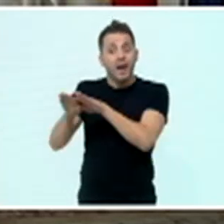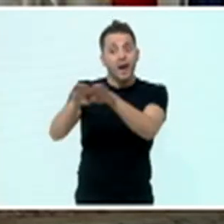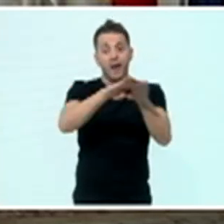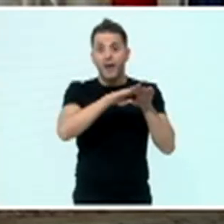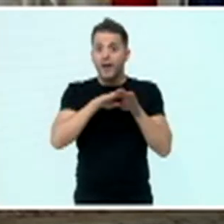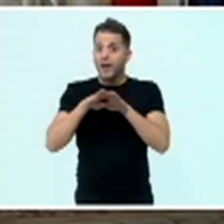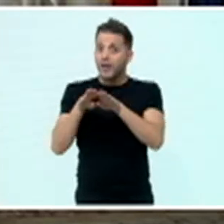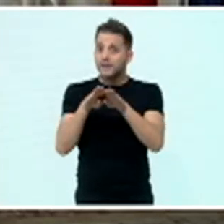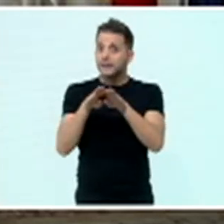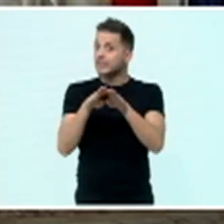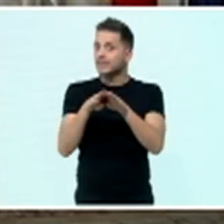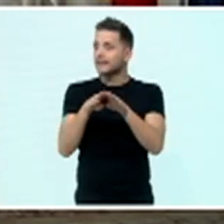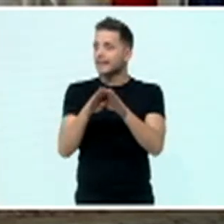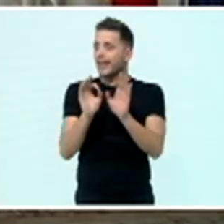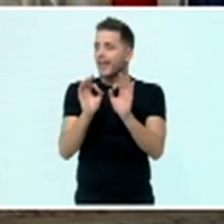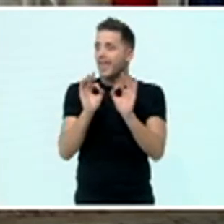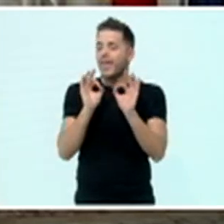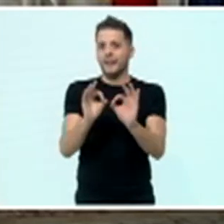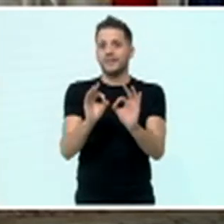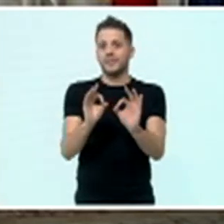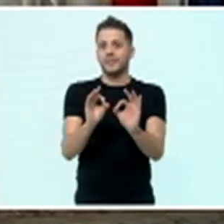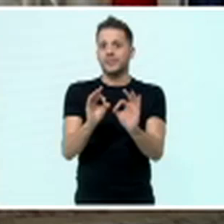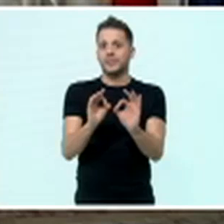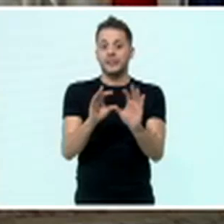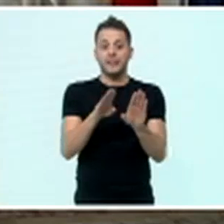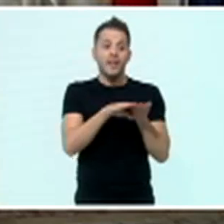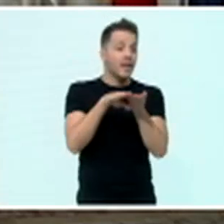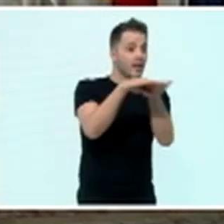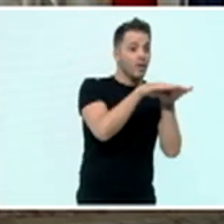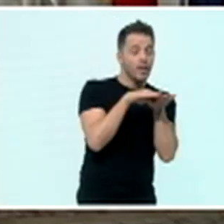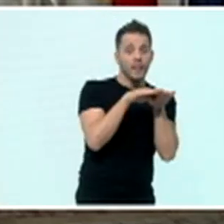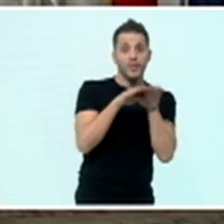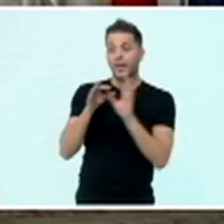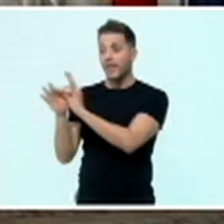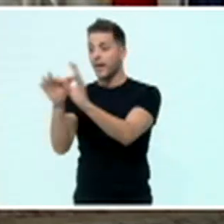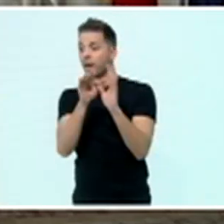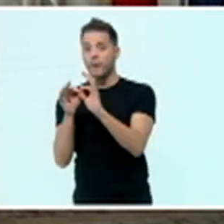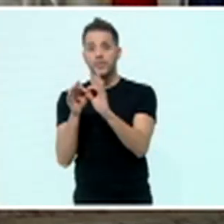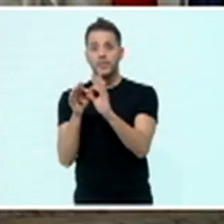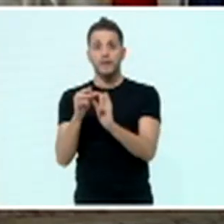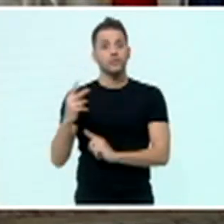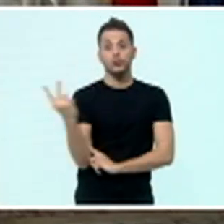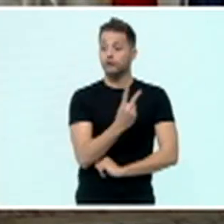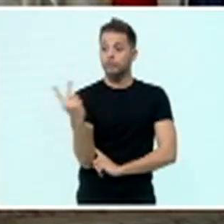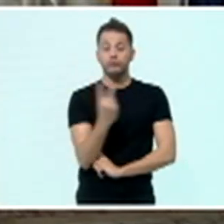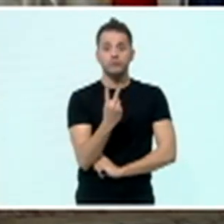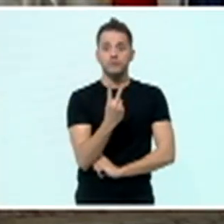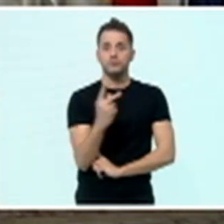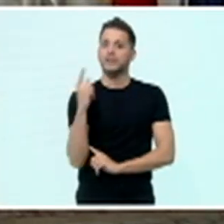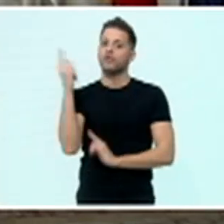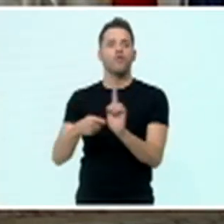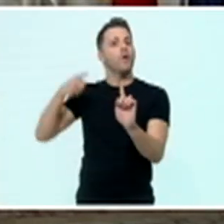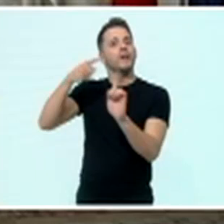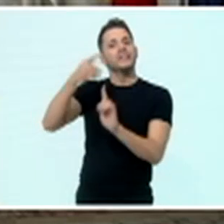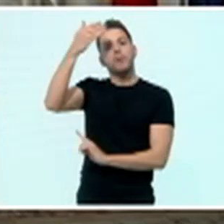es la otra cara de la misma moneda, que es la unidad. Unidad e igualdad son los dos grandes